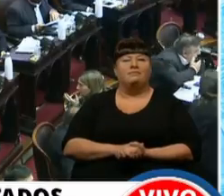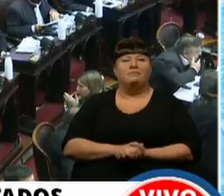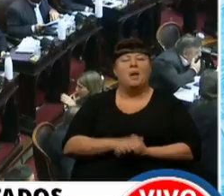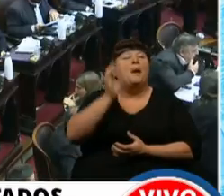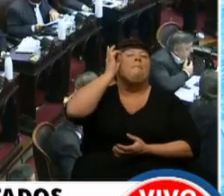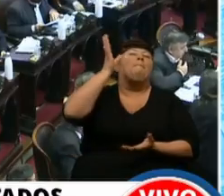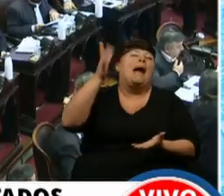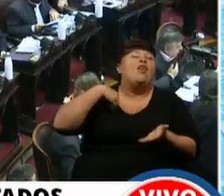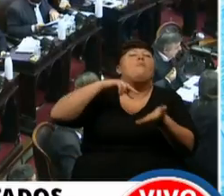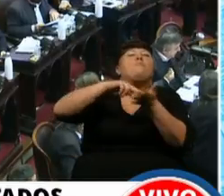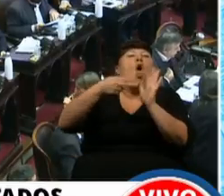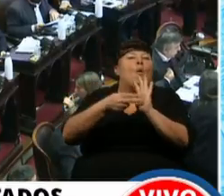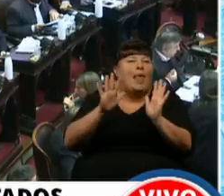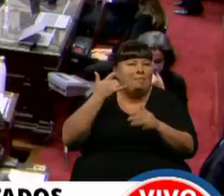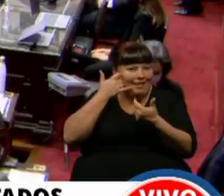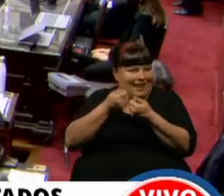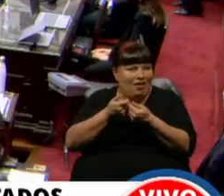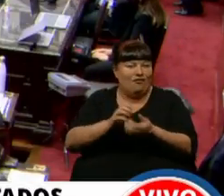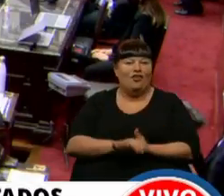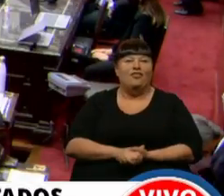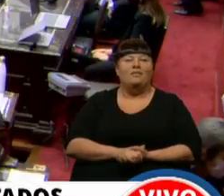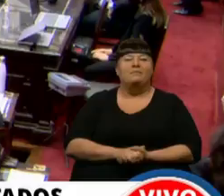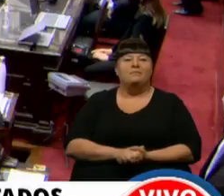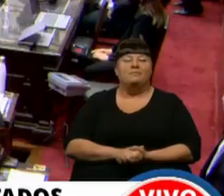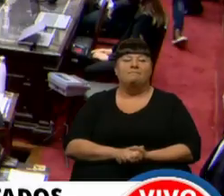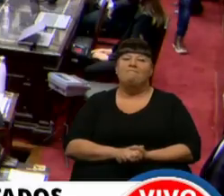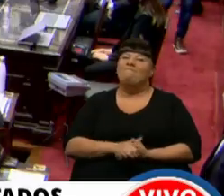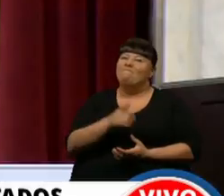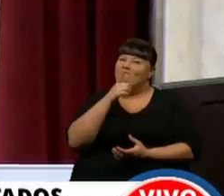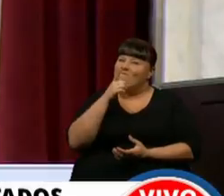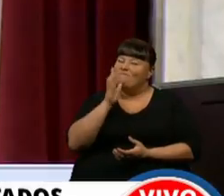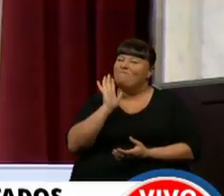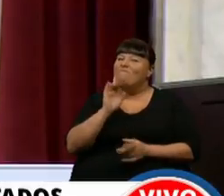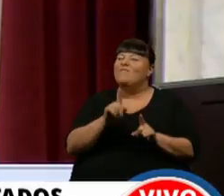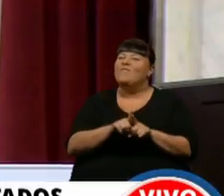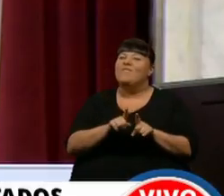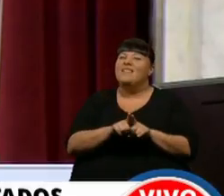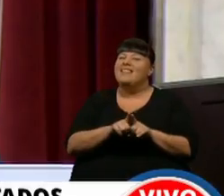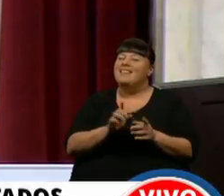perdón un inconveniente de lejos me suena más